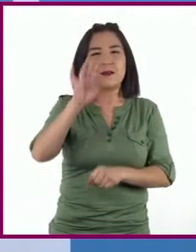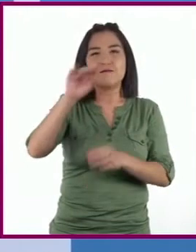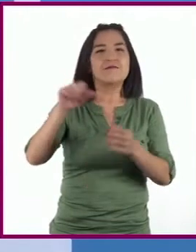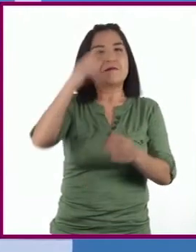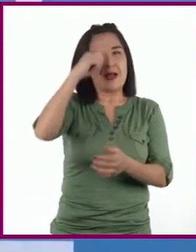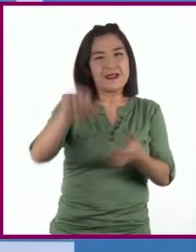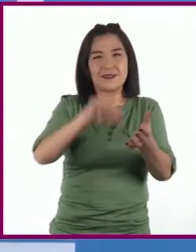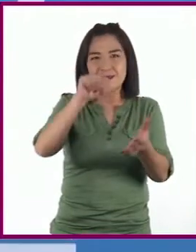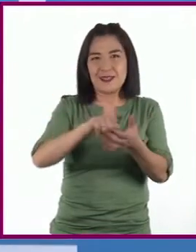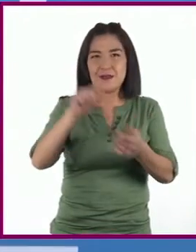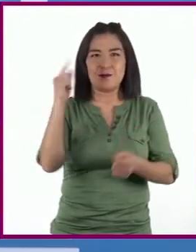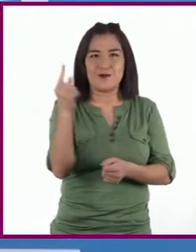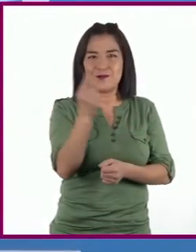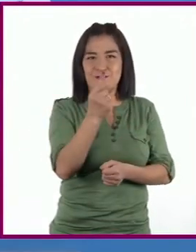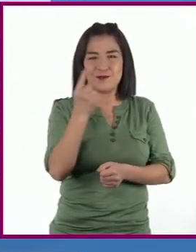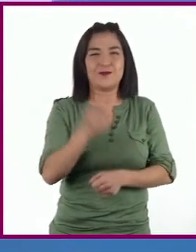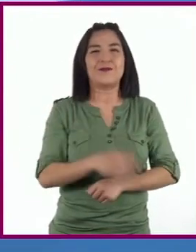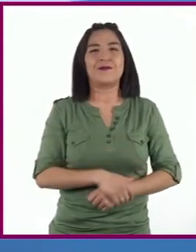de rotación?